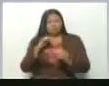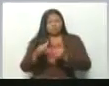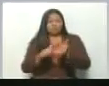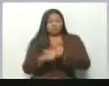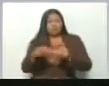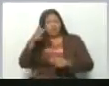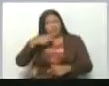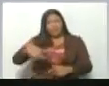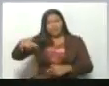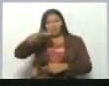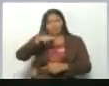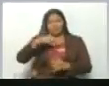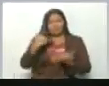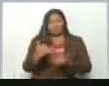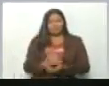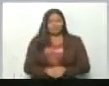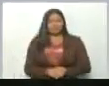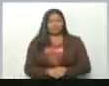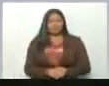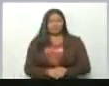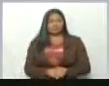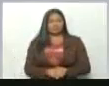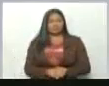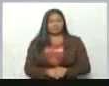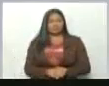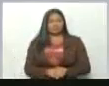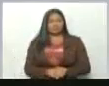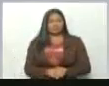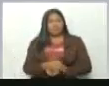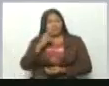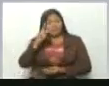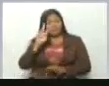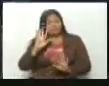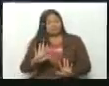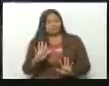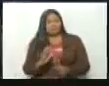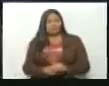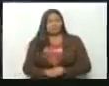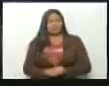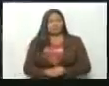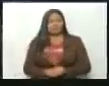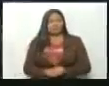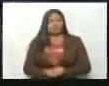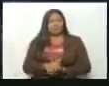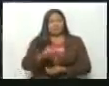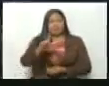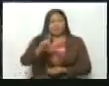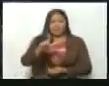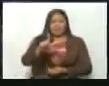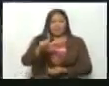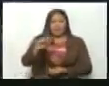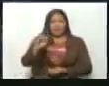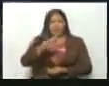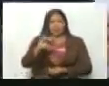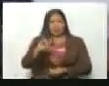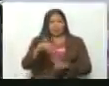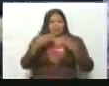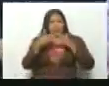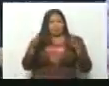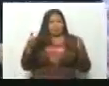alterna al aire... Si es salsero, mejor. Es salsa. Ah, ¿viste? Larry Hablo, Ismael Miranda...